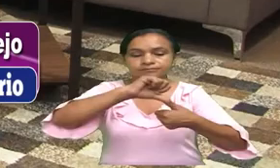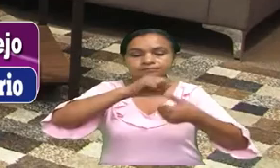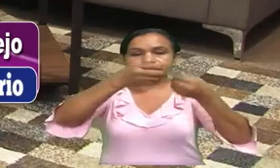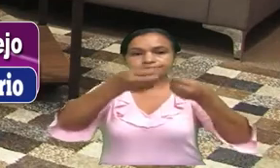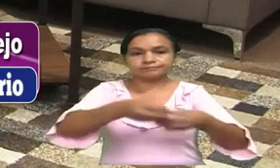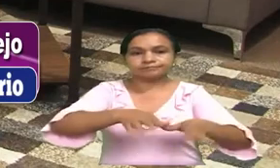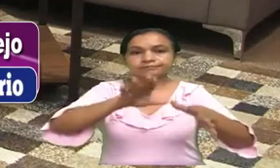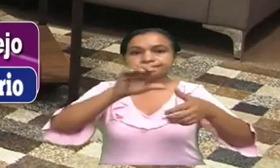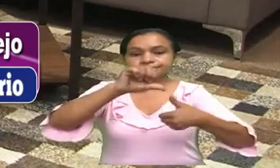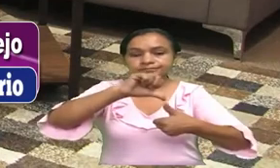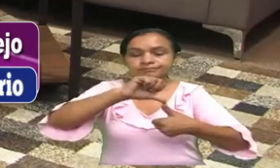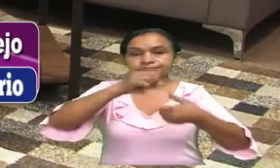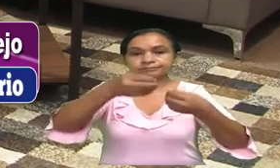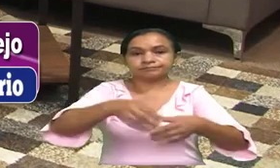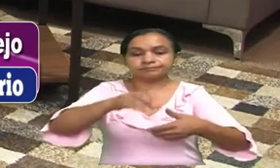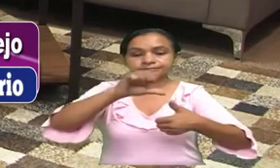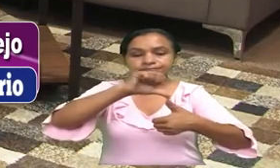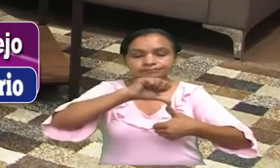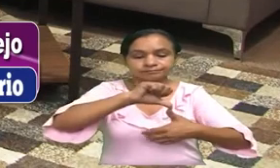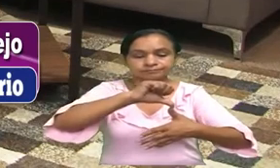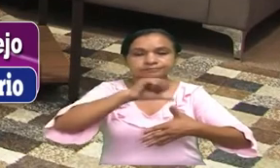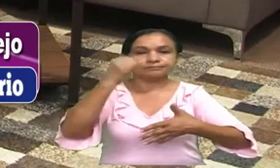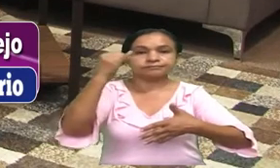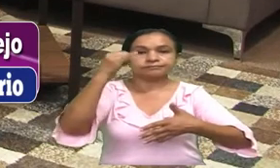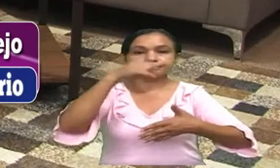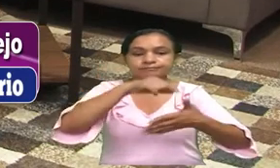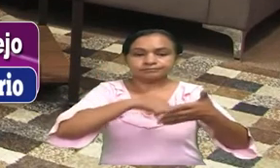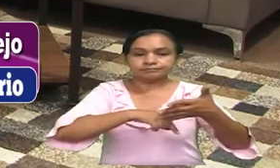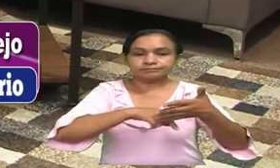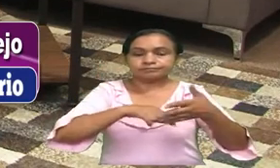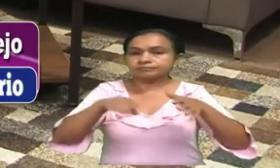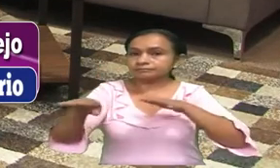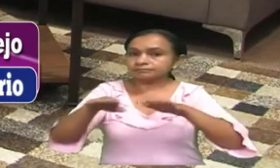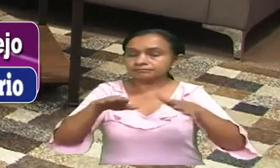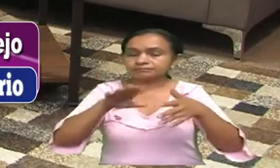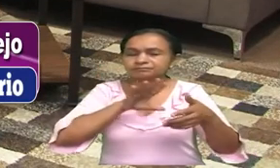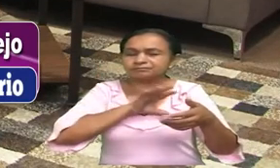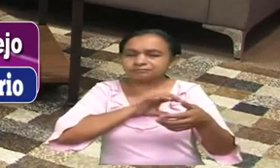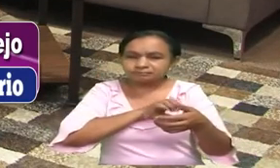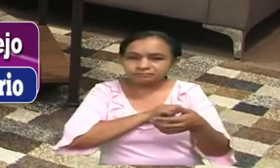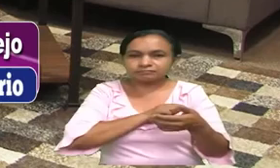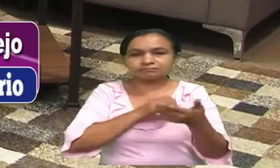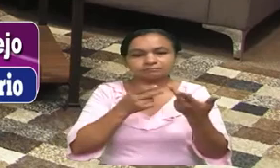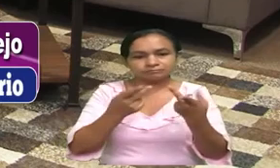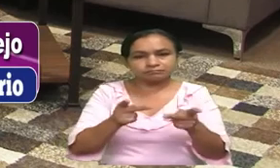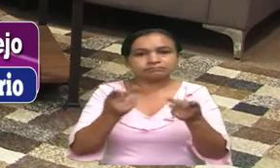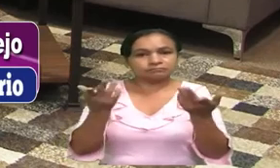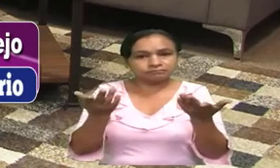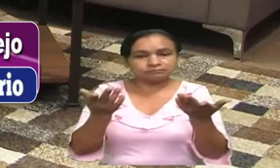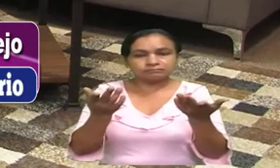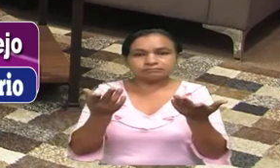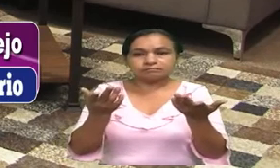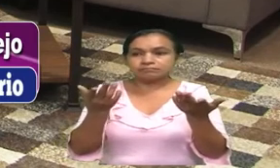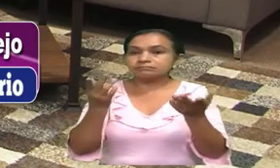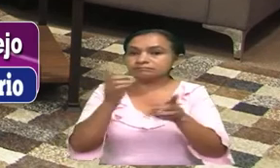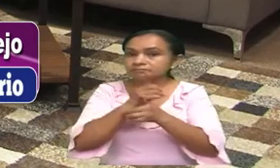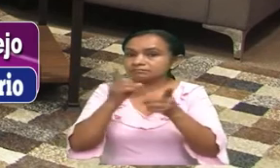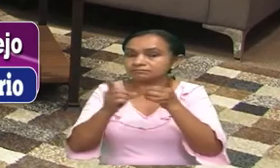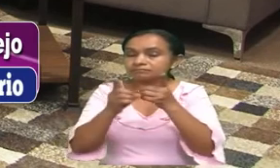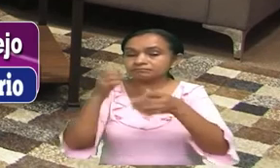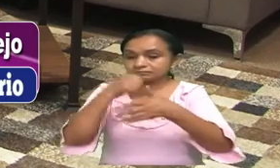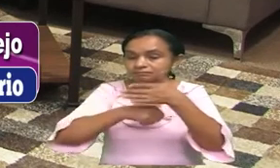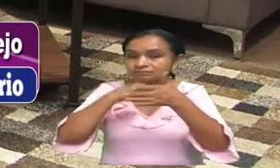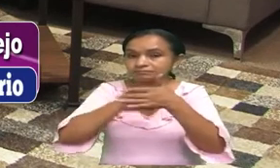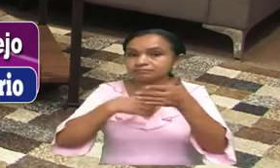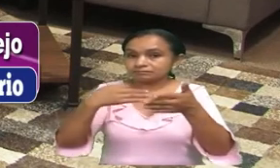de Centroamérica. Entonces, eso no nos debe hacer sufrir, pero sí nos debemos de dar cuenta que tenemos retos y